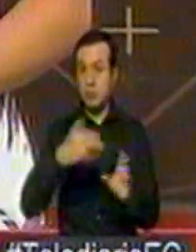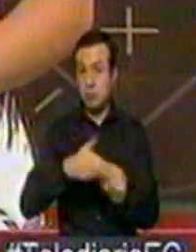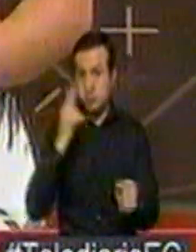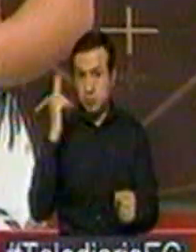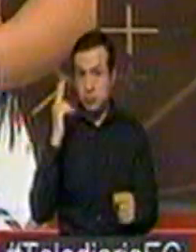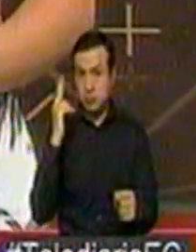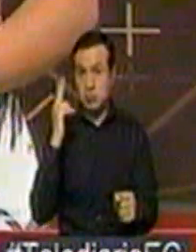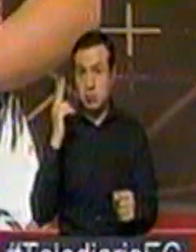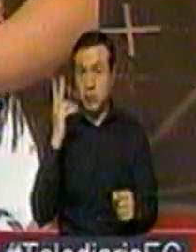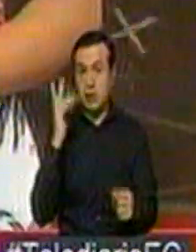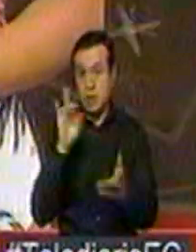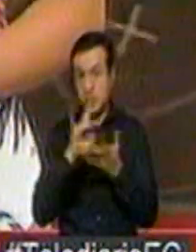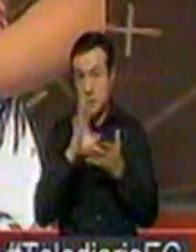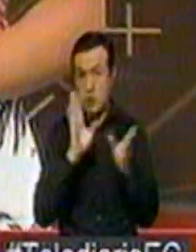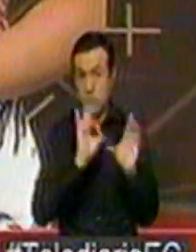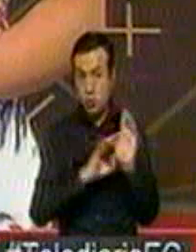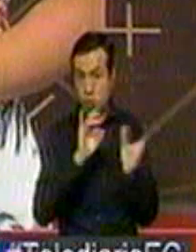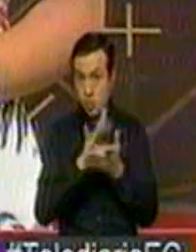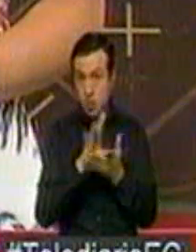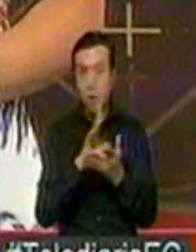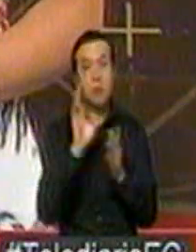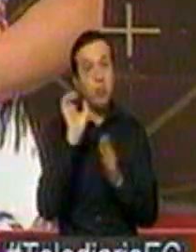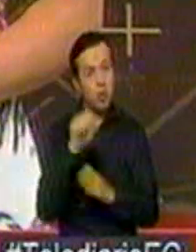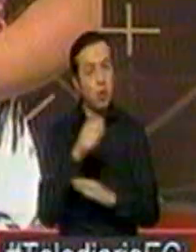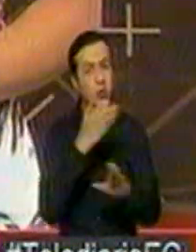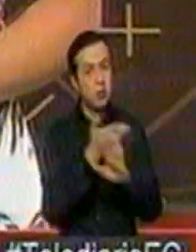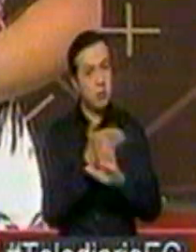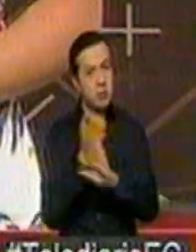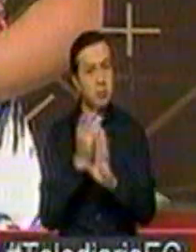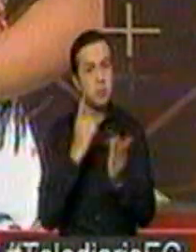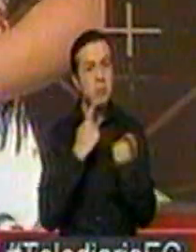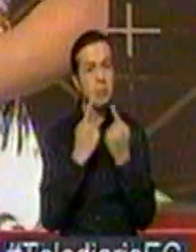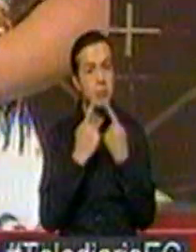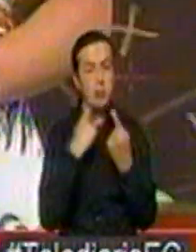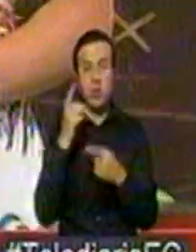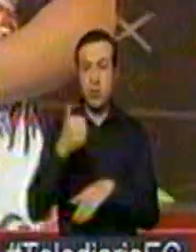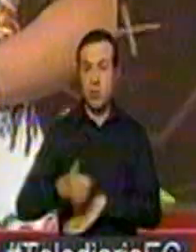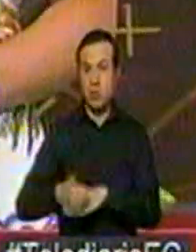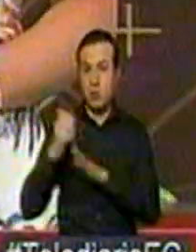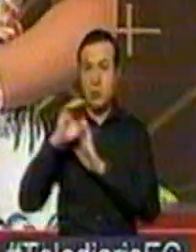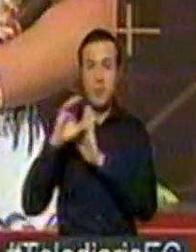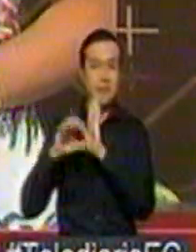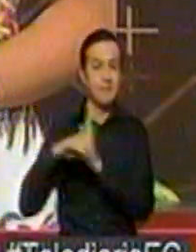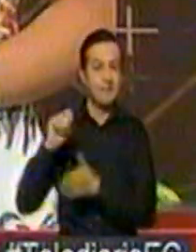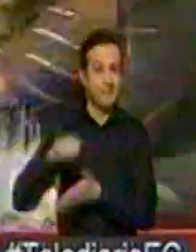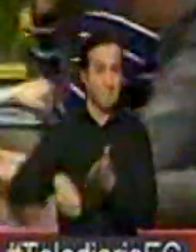dialogar. Actualmente existen dos propuestas en este sentido calificados por la Corte Constitucional.